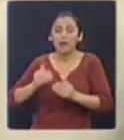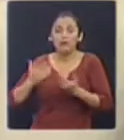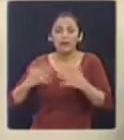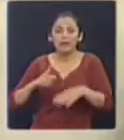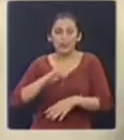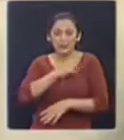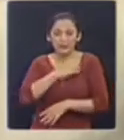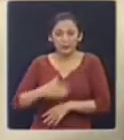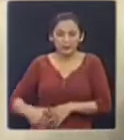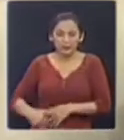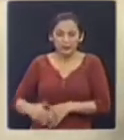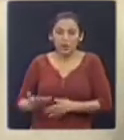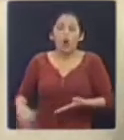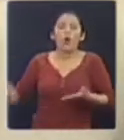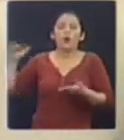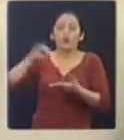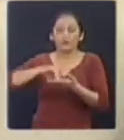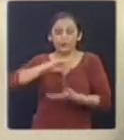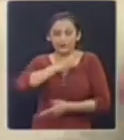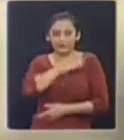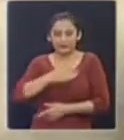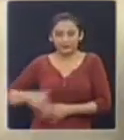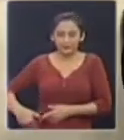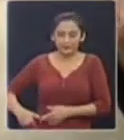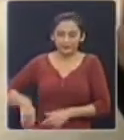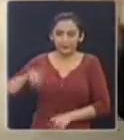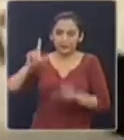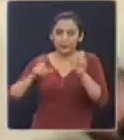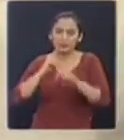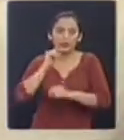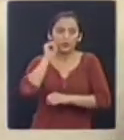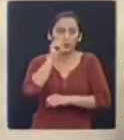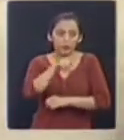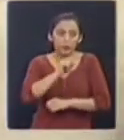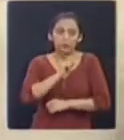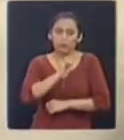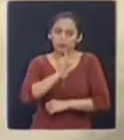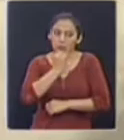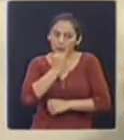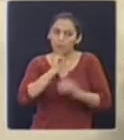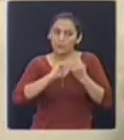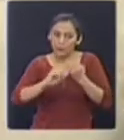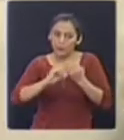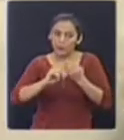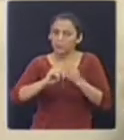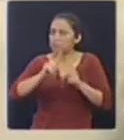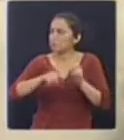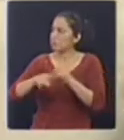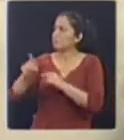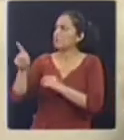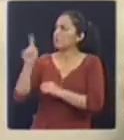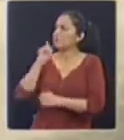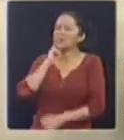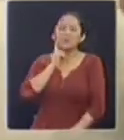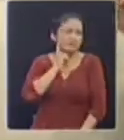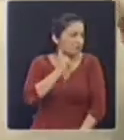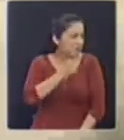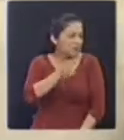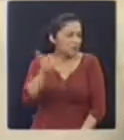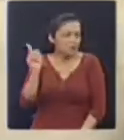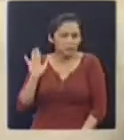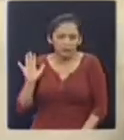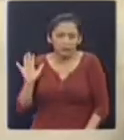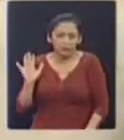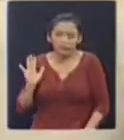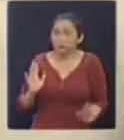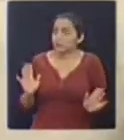Y se mencionaban algunos casos, empezando por el título y otros, que realmente nos decían de una situación sobre la que había